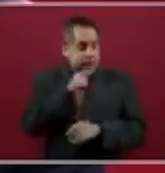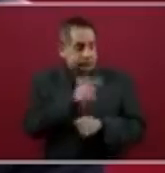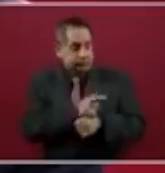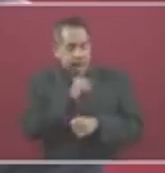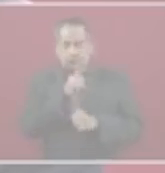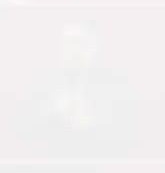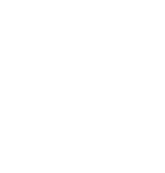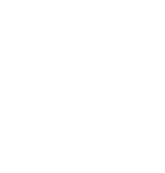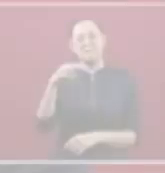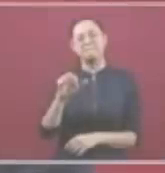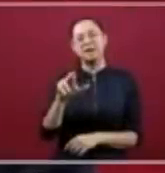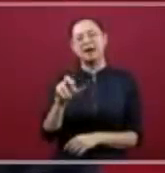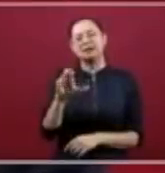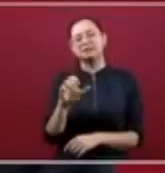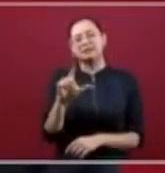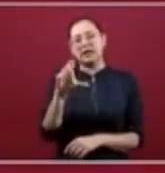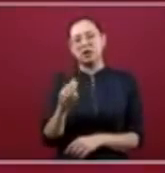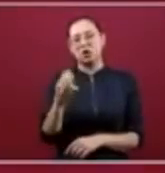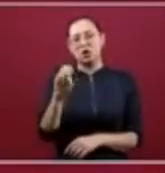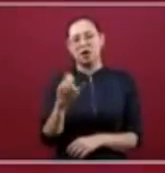través de los consulados. Estamos